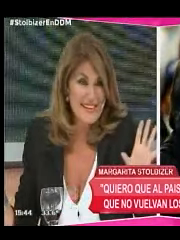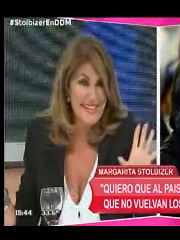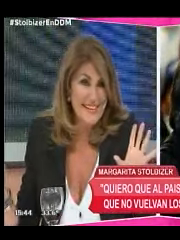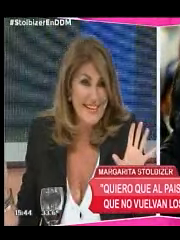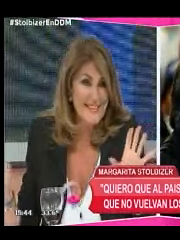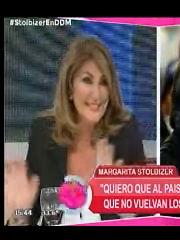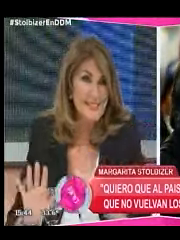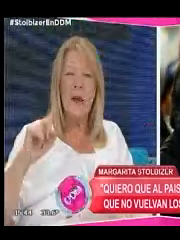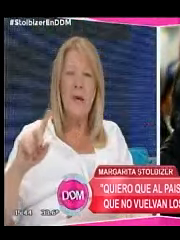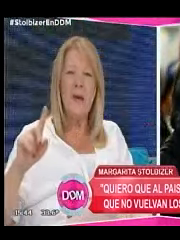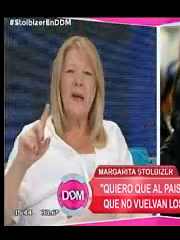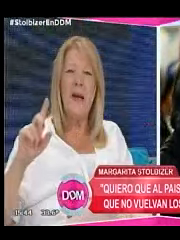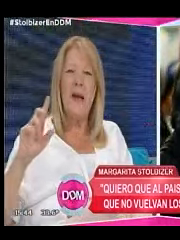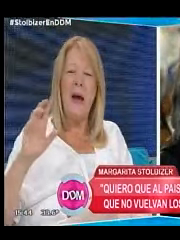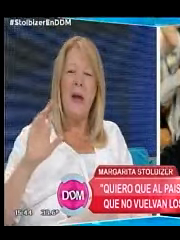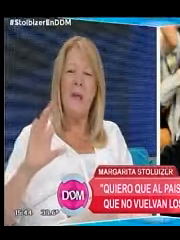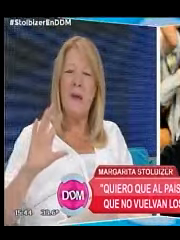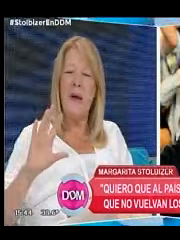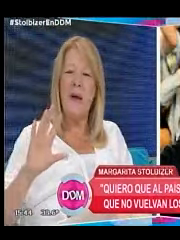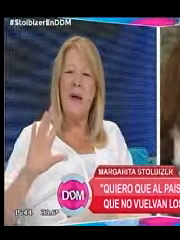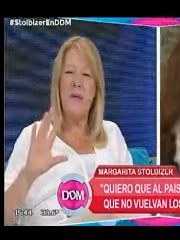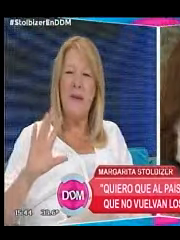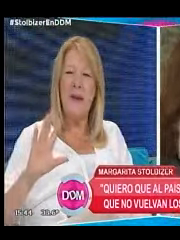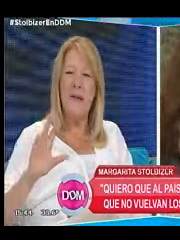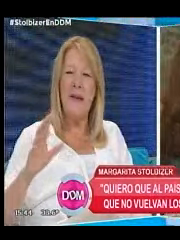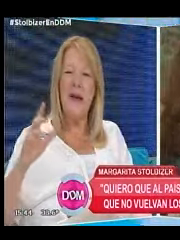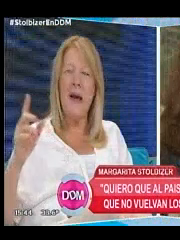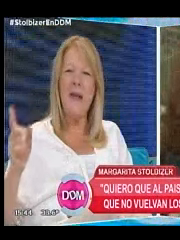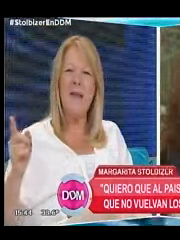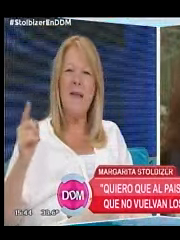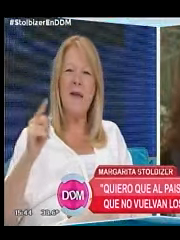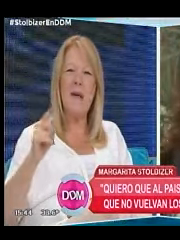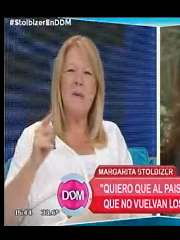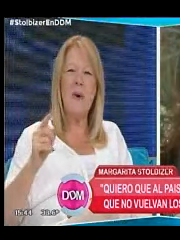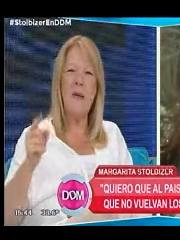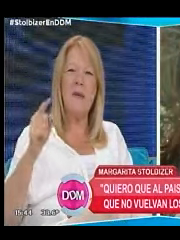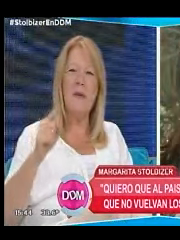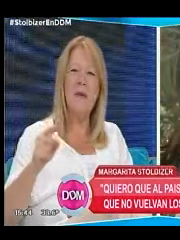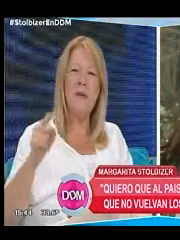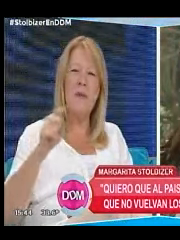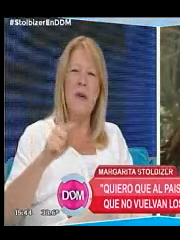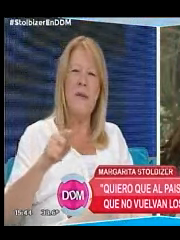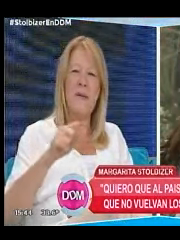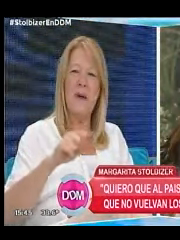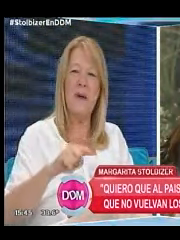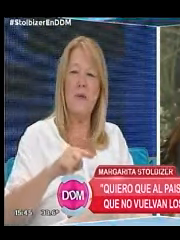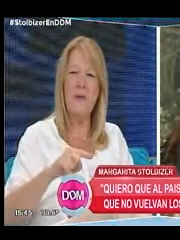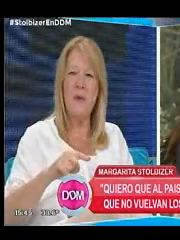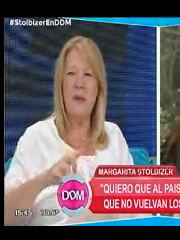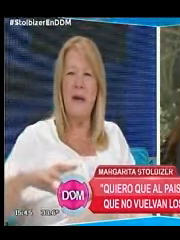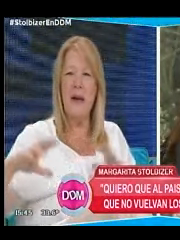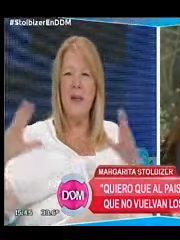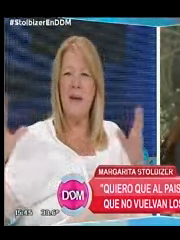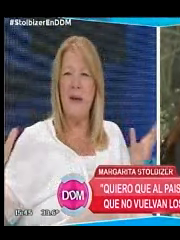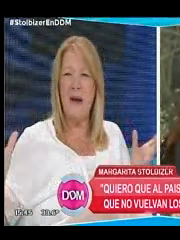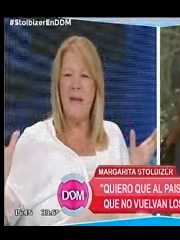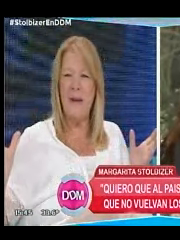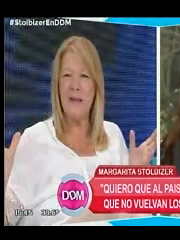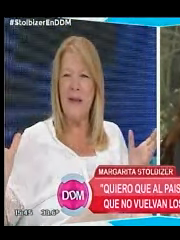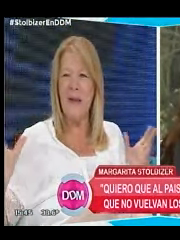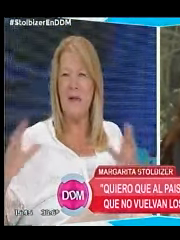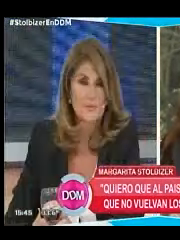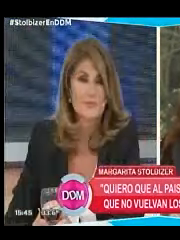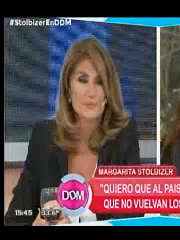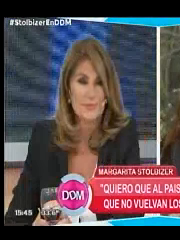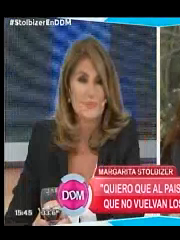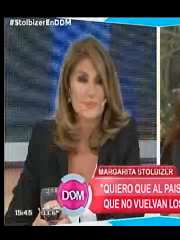son gigantescas. Sí, pero hay una diferencia, que acá el kirchnerismo intentó muchas veces confundir aquella vieja